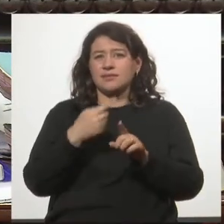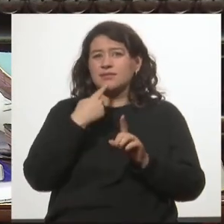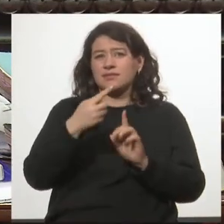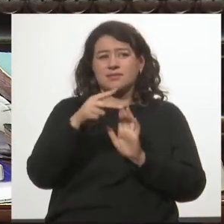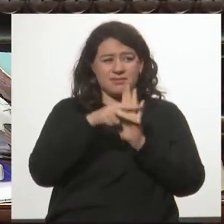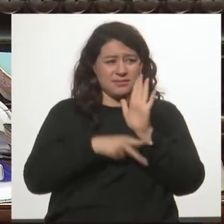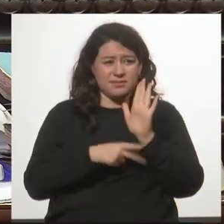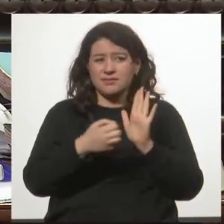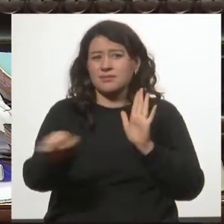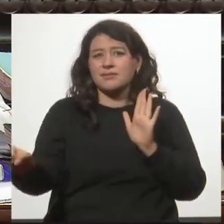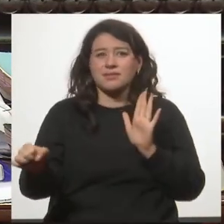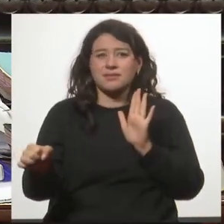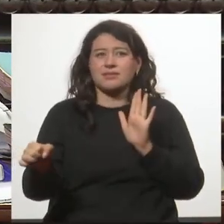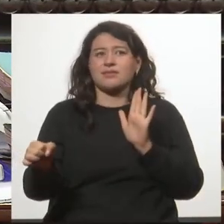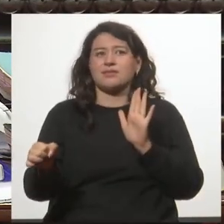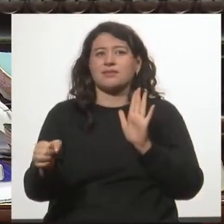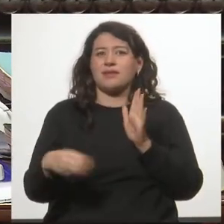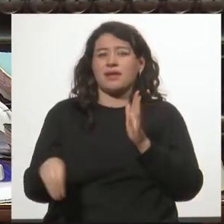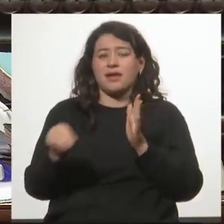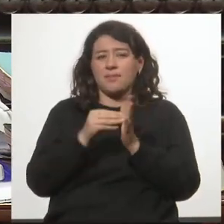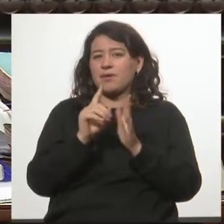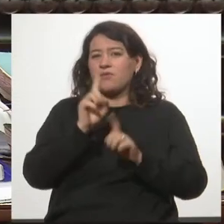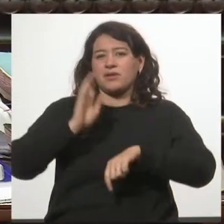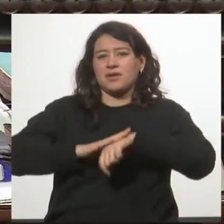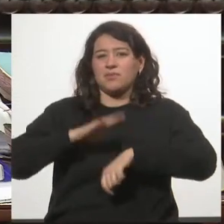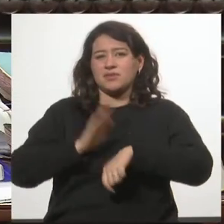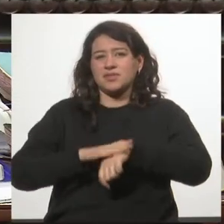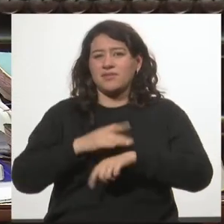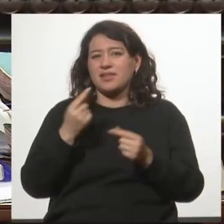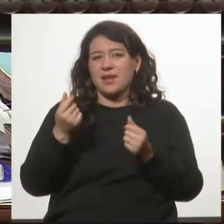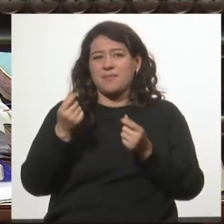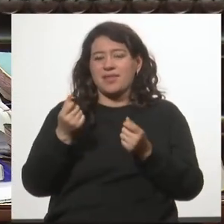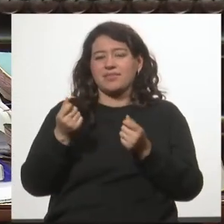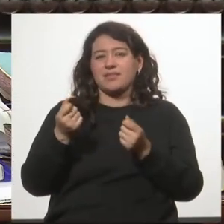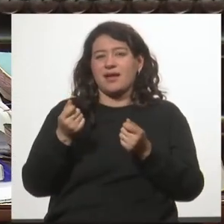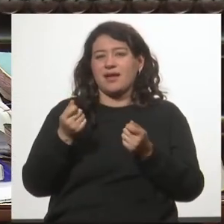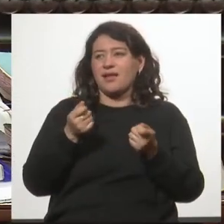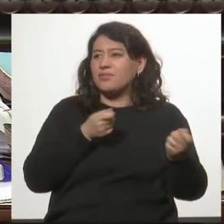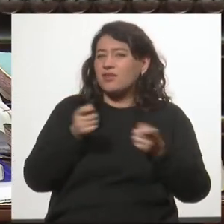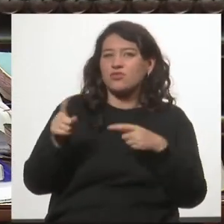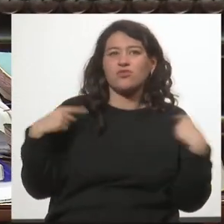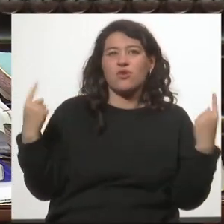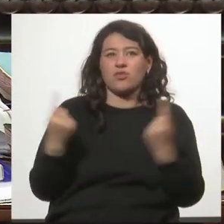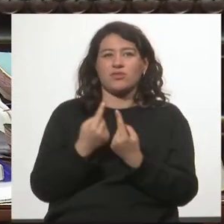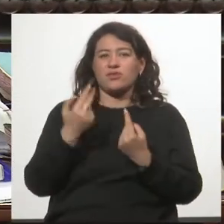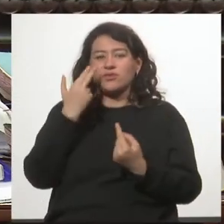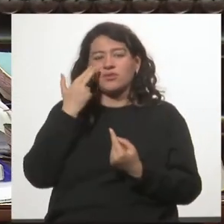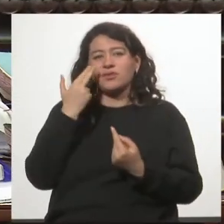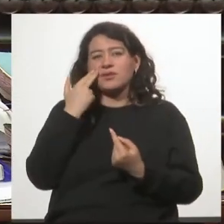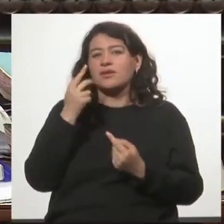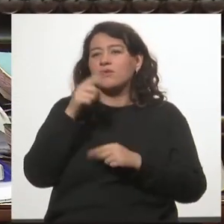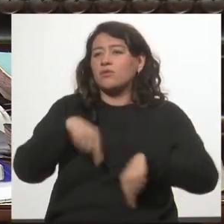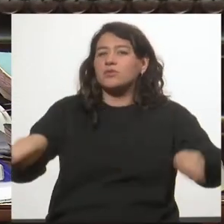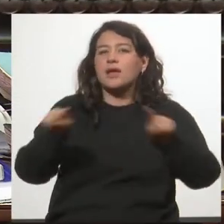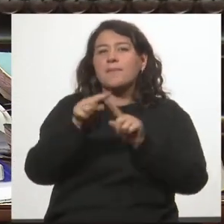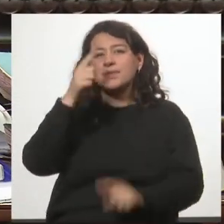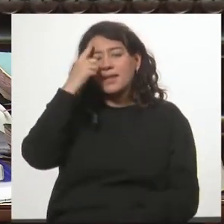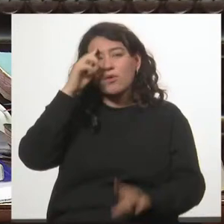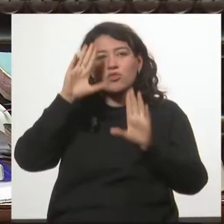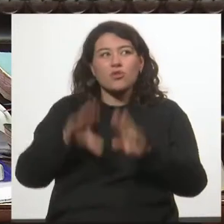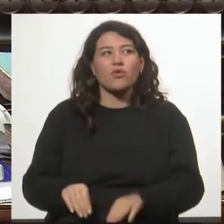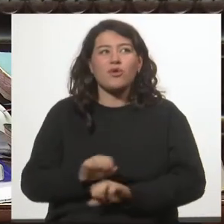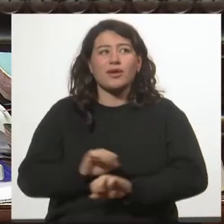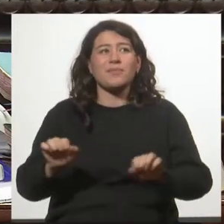norma y además irresponsable de los dineros públicos con afectación a todos tenemos todo lo que se podía haber hecho